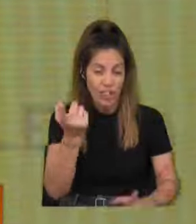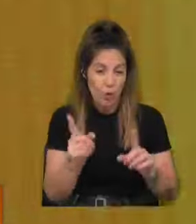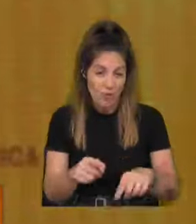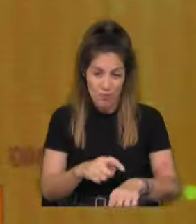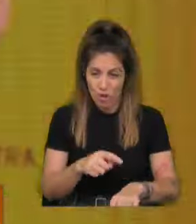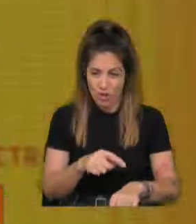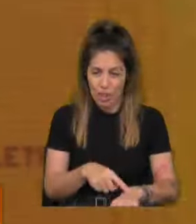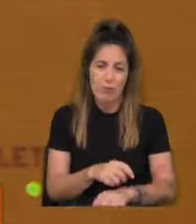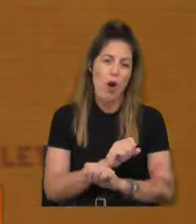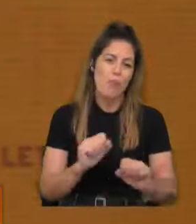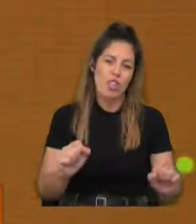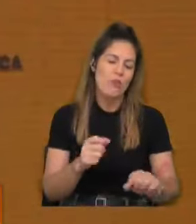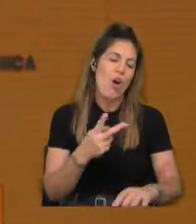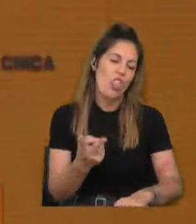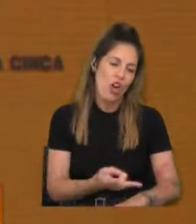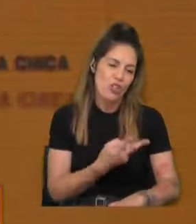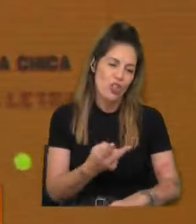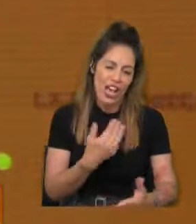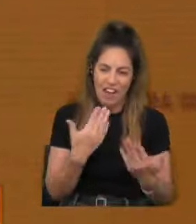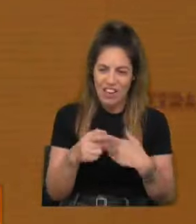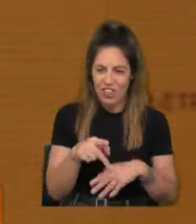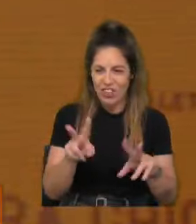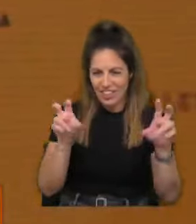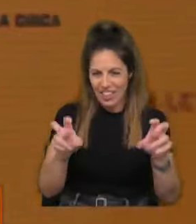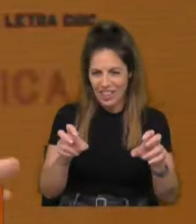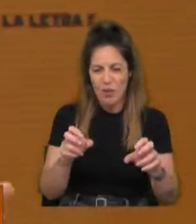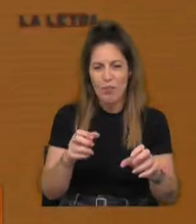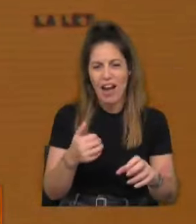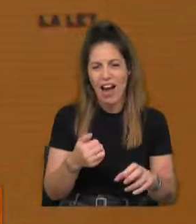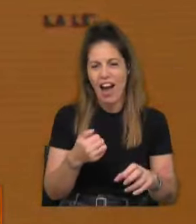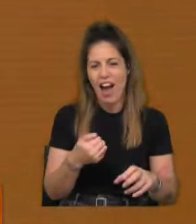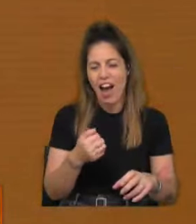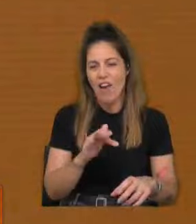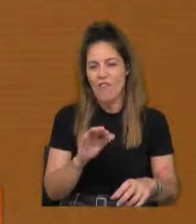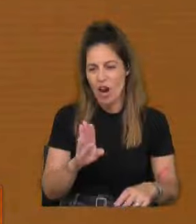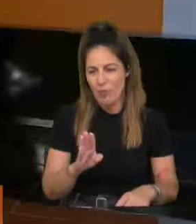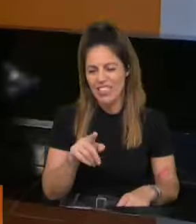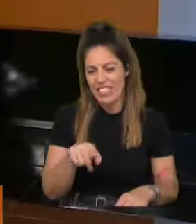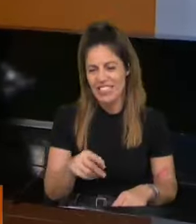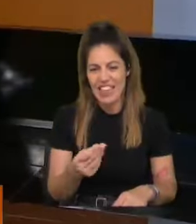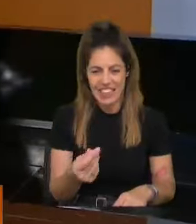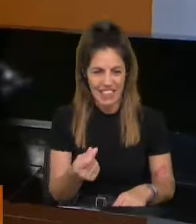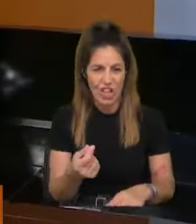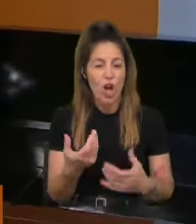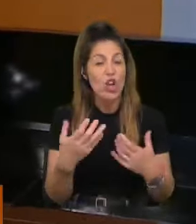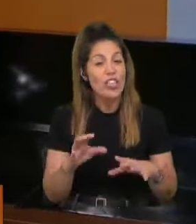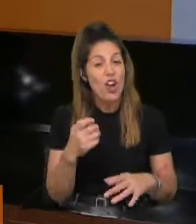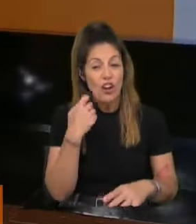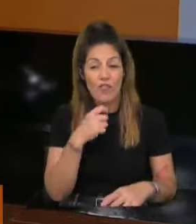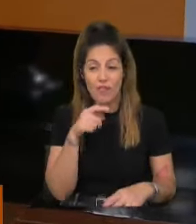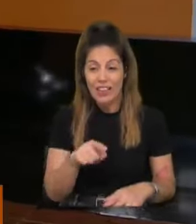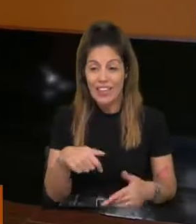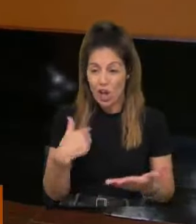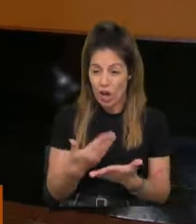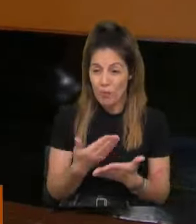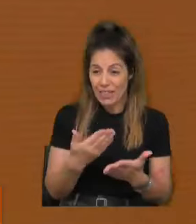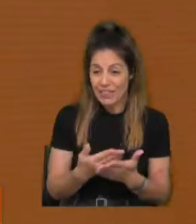podríamos estar las dos horas hablando de este tema de la safap Y esa transferencia de dinero no quiero que quede pendiente lo que planteaba